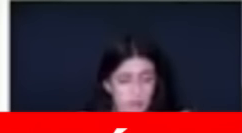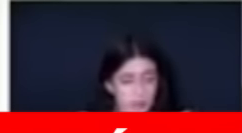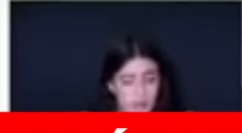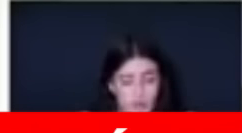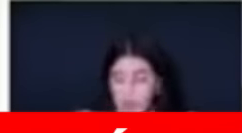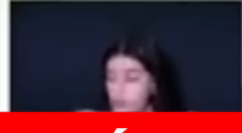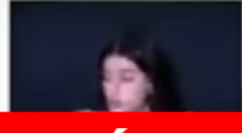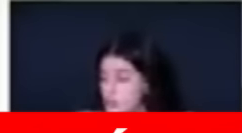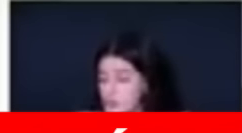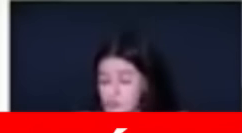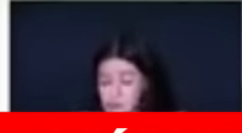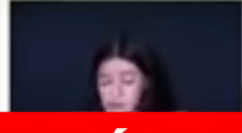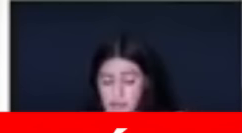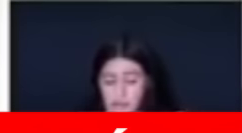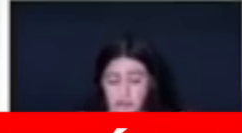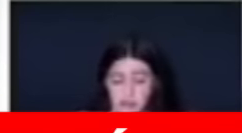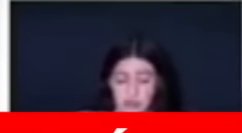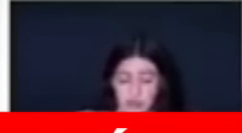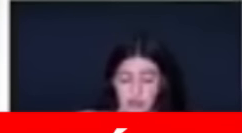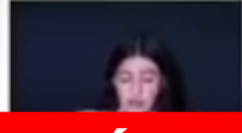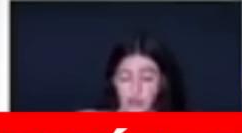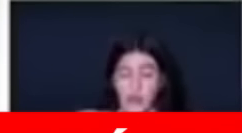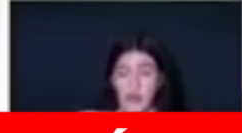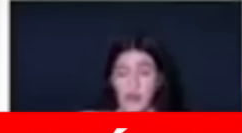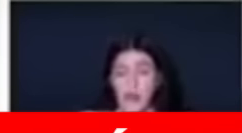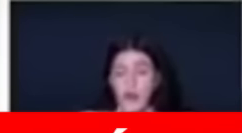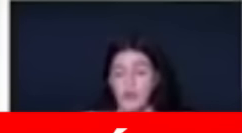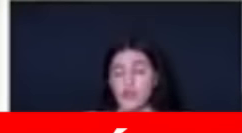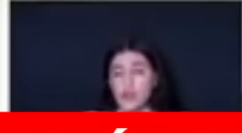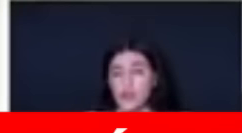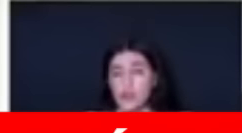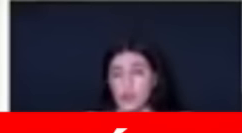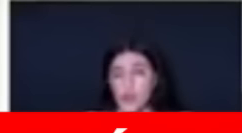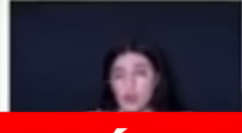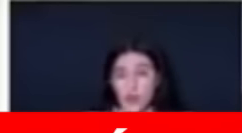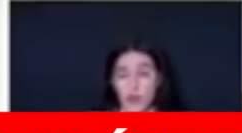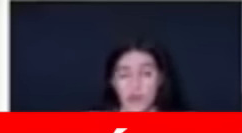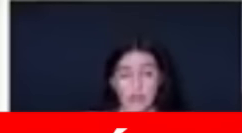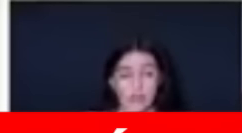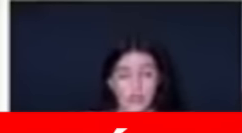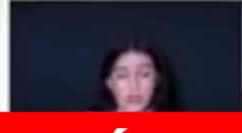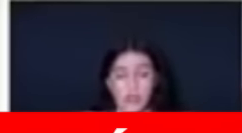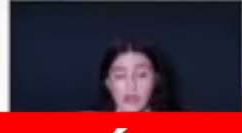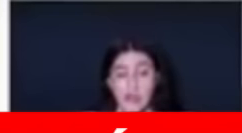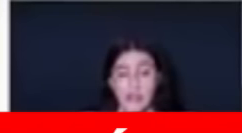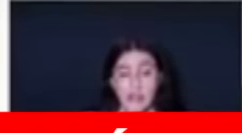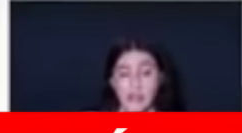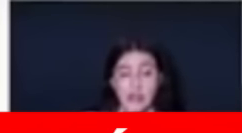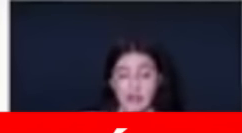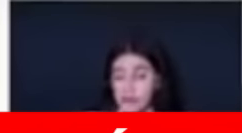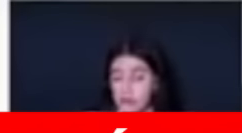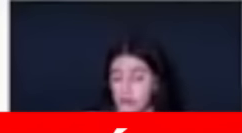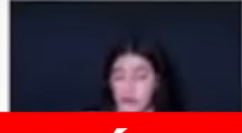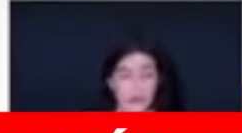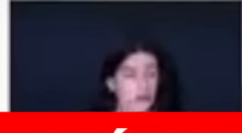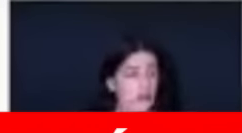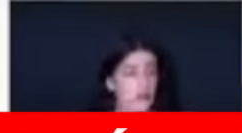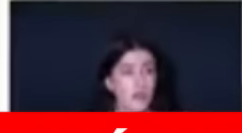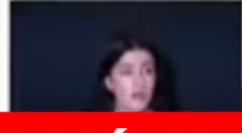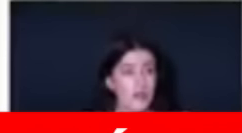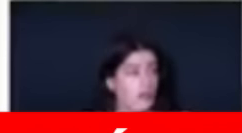manera extenuante, los huesos de sus hijos desaparecidos. Las